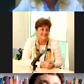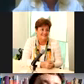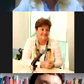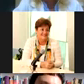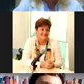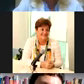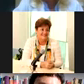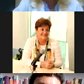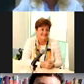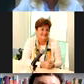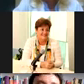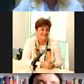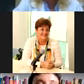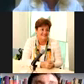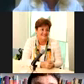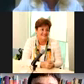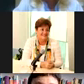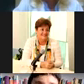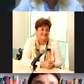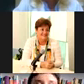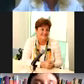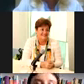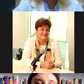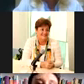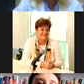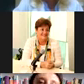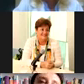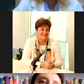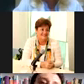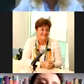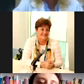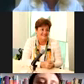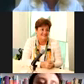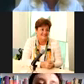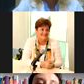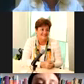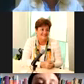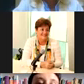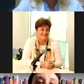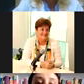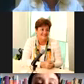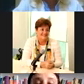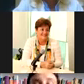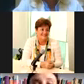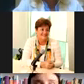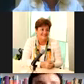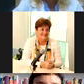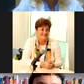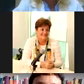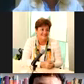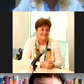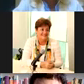sí les voy a comentar brevemente qué es el proyecto DESEAR y cómo para nosotras puede ser una respuesta a